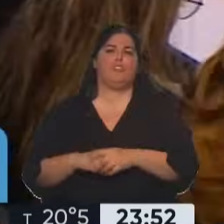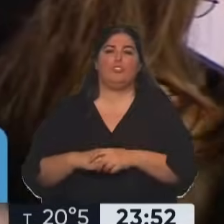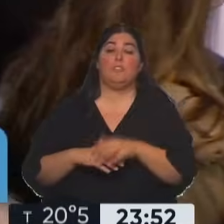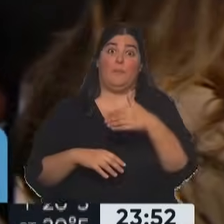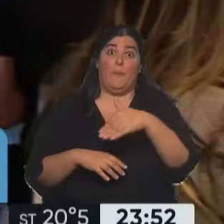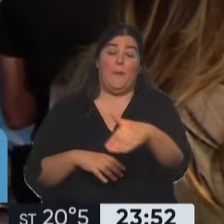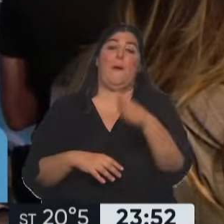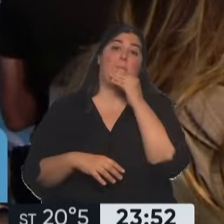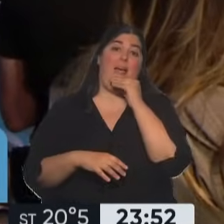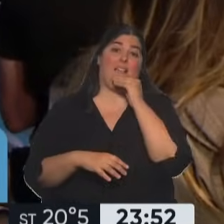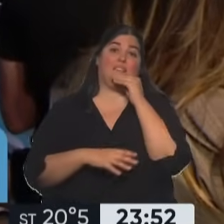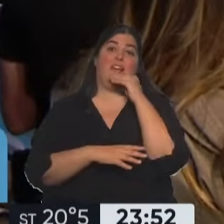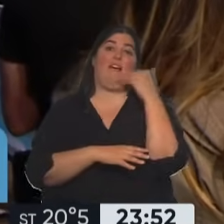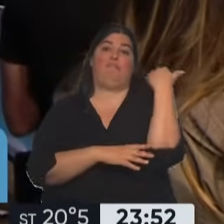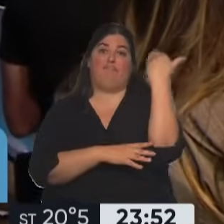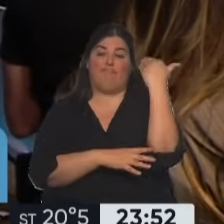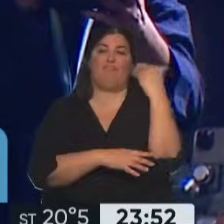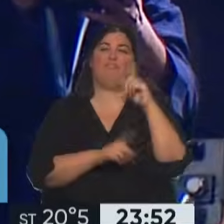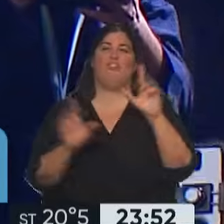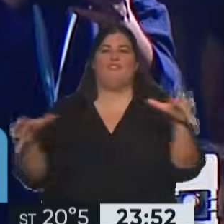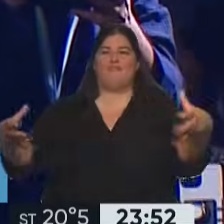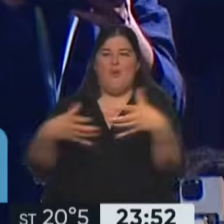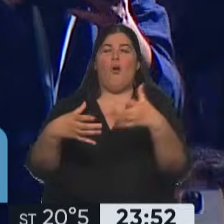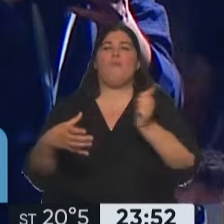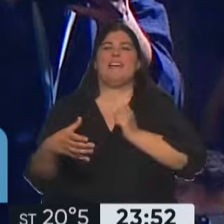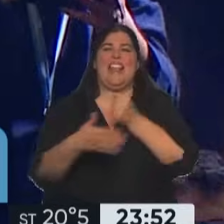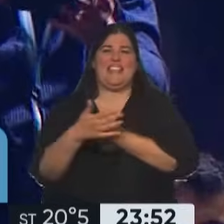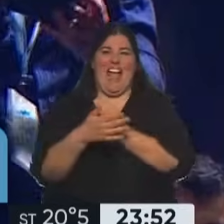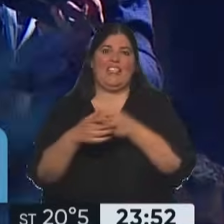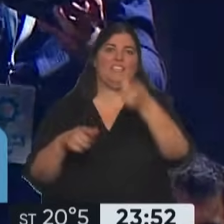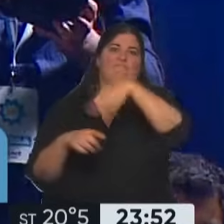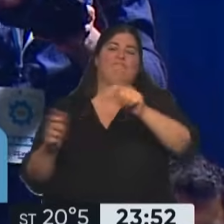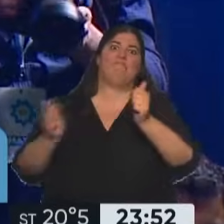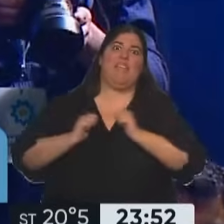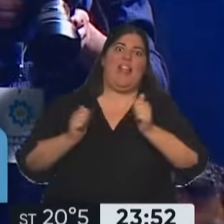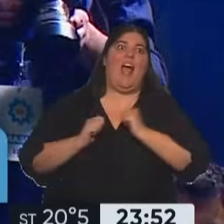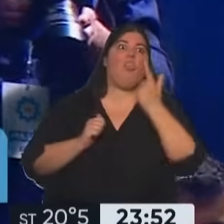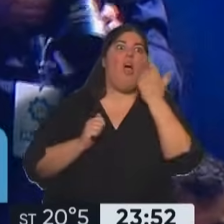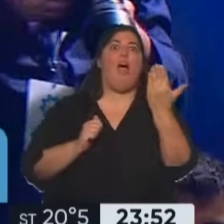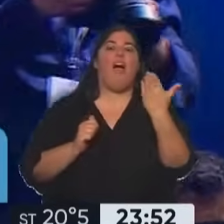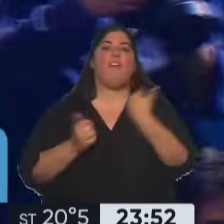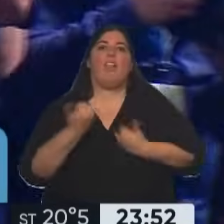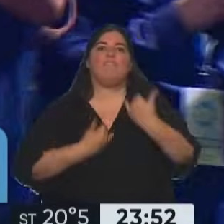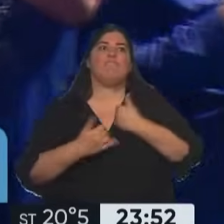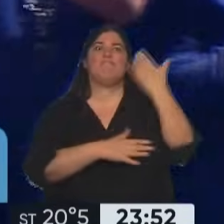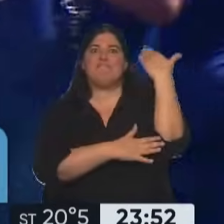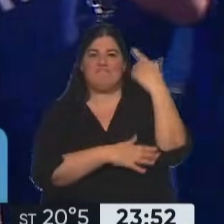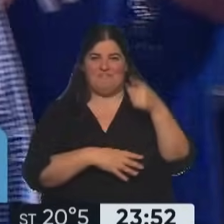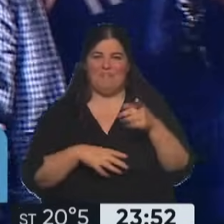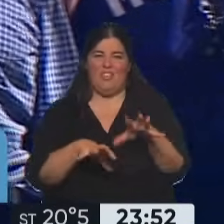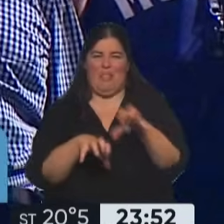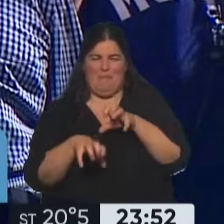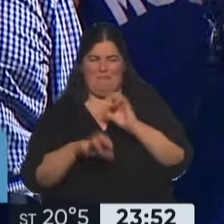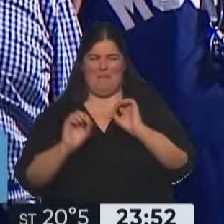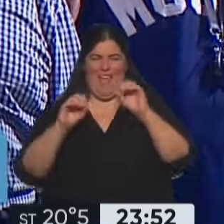hablar Sergio Massa con parte de los militantes que están esperando su palabra desde tan temprano. Recordemos,